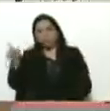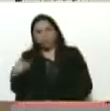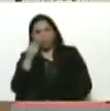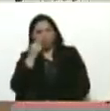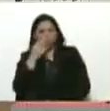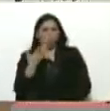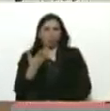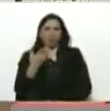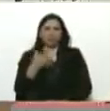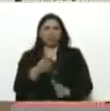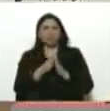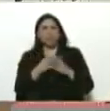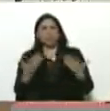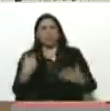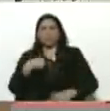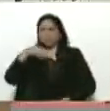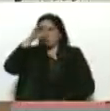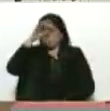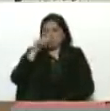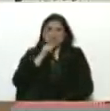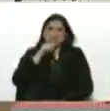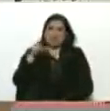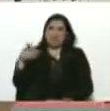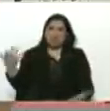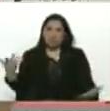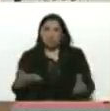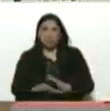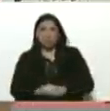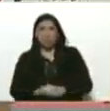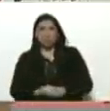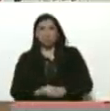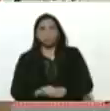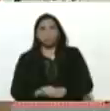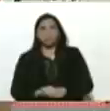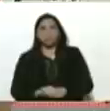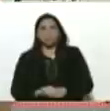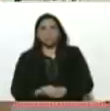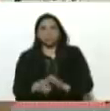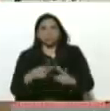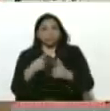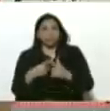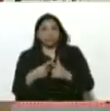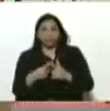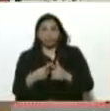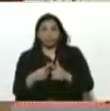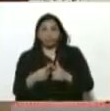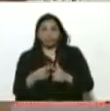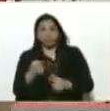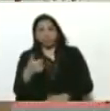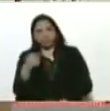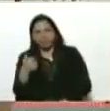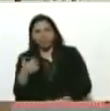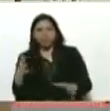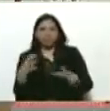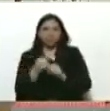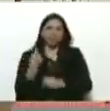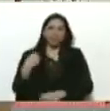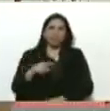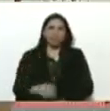sea mentirosa, no diga esas cosas, ¿sabe? Porque entonces se les cae la poca credibilidad que pudieran